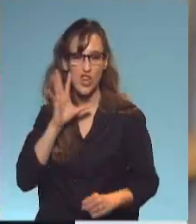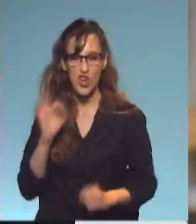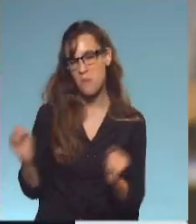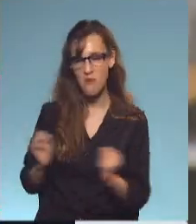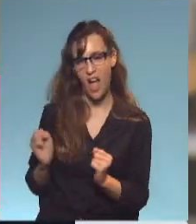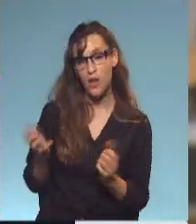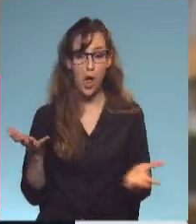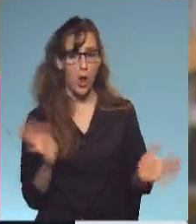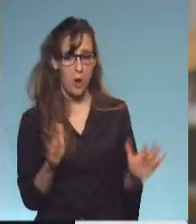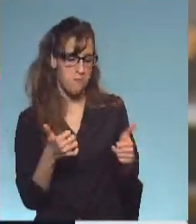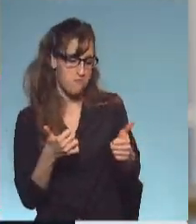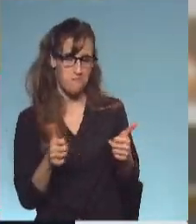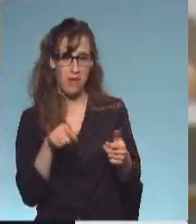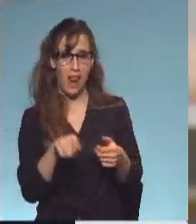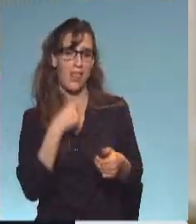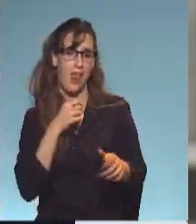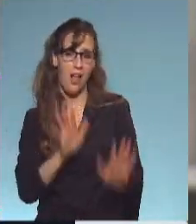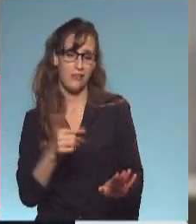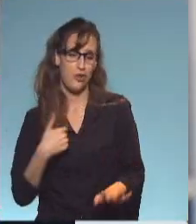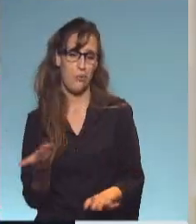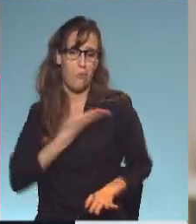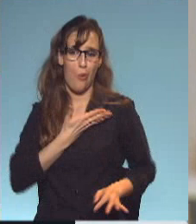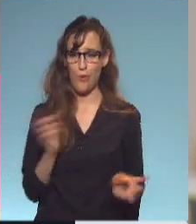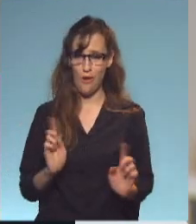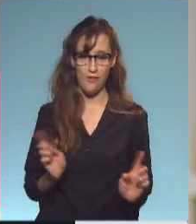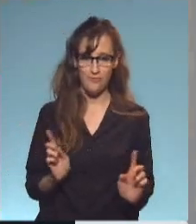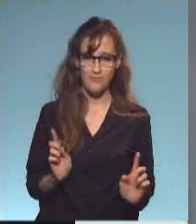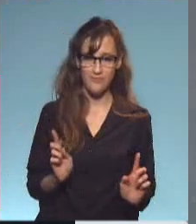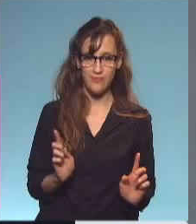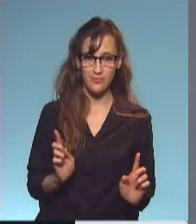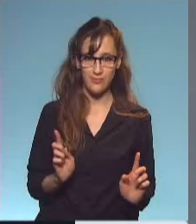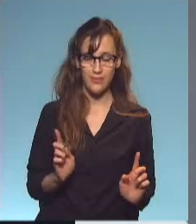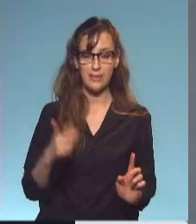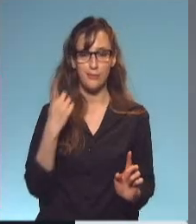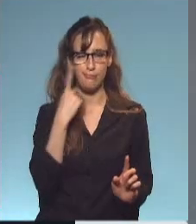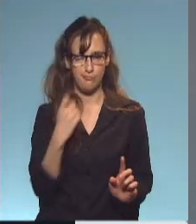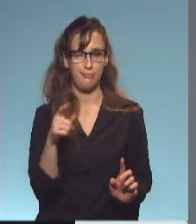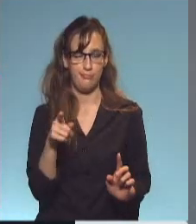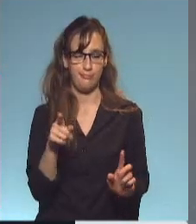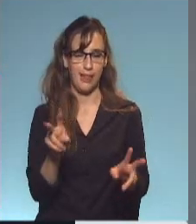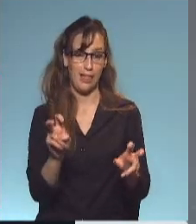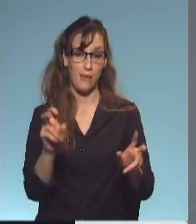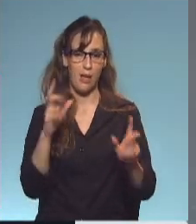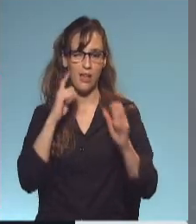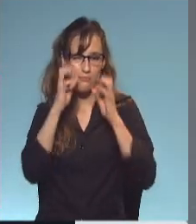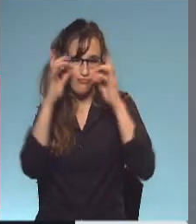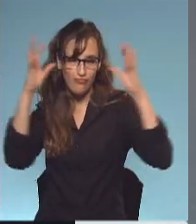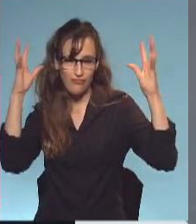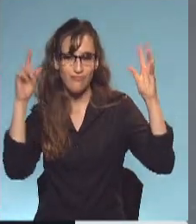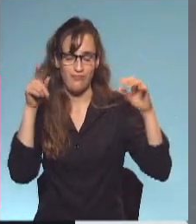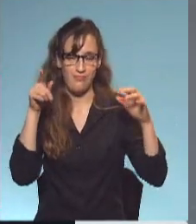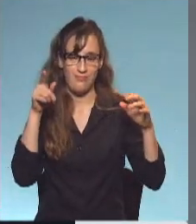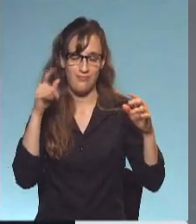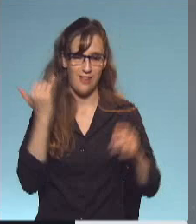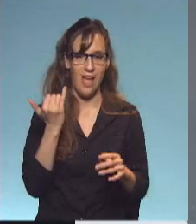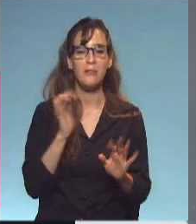demostrar lo difícil de lo que estoy haciendo. Entonces, es interesante notar que ya varios se dieron cuenta que tiene que ver con algo de imágenes visuales, ¿no? Después sí, vamos a hablar un poco, pero con la especificidad